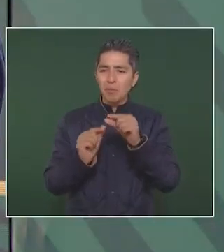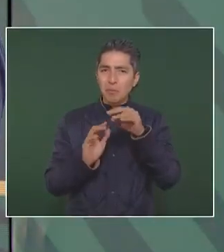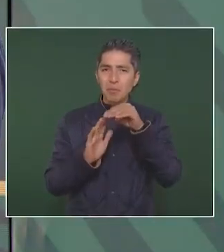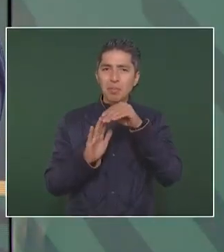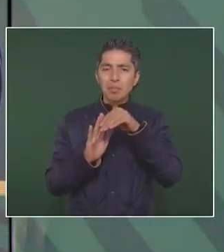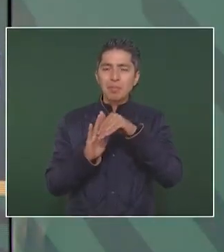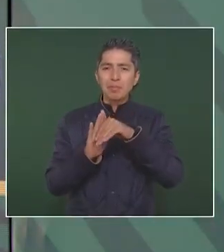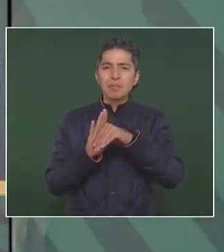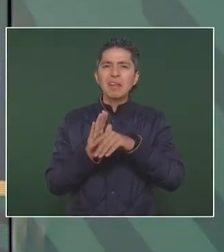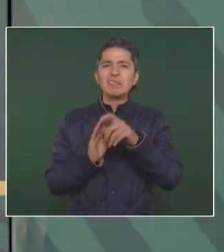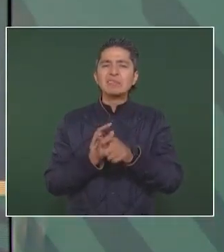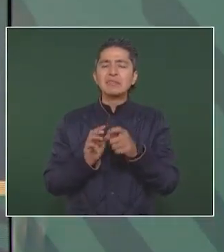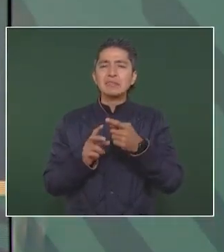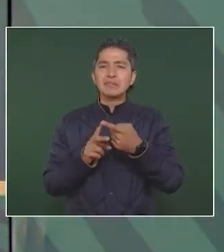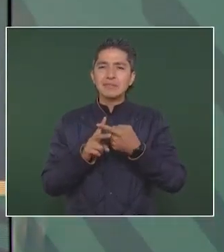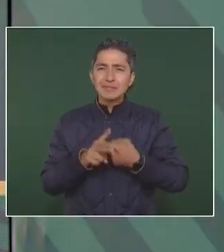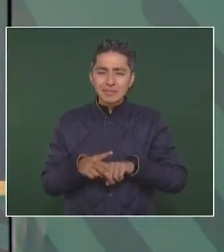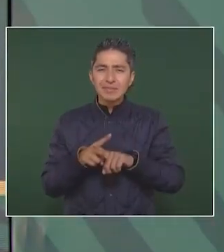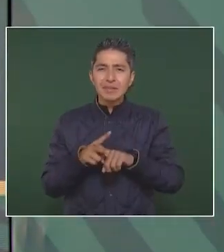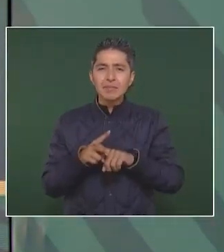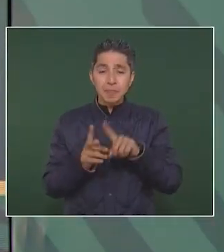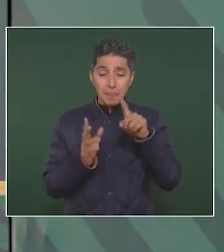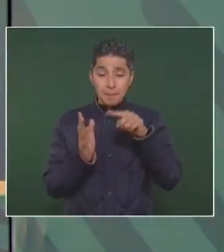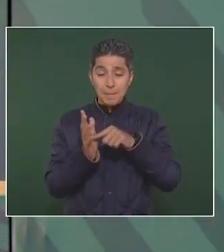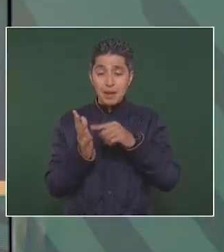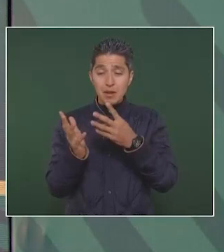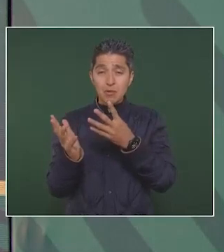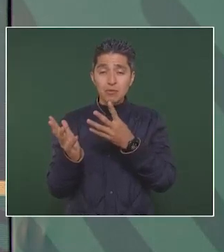que inició desde